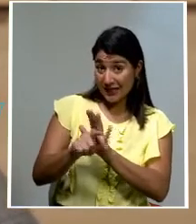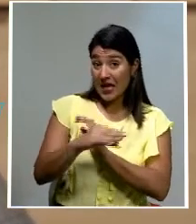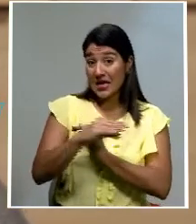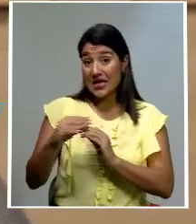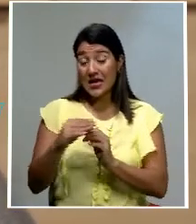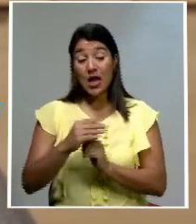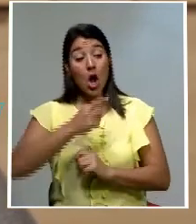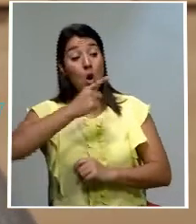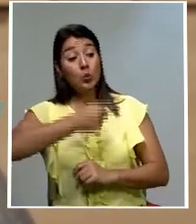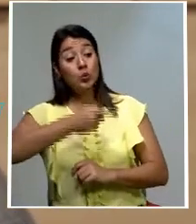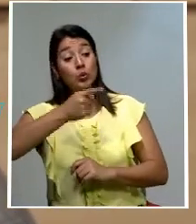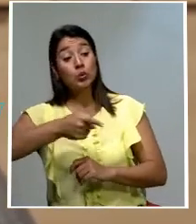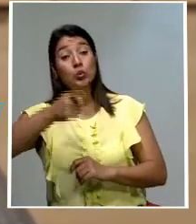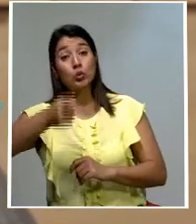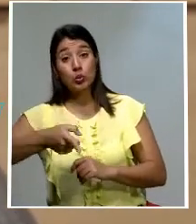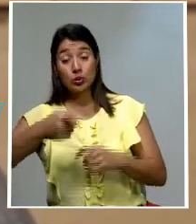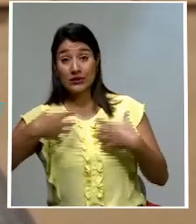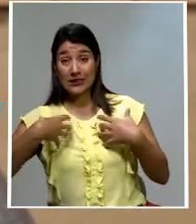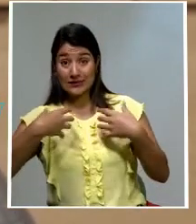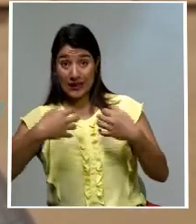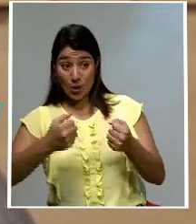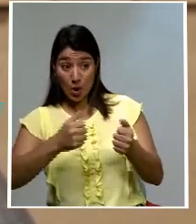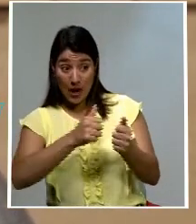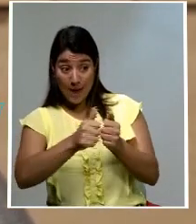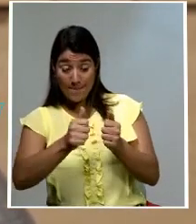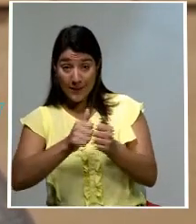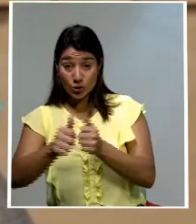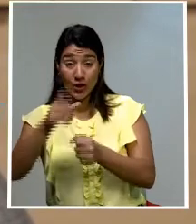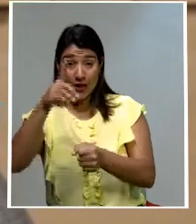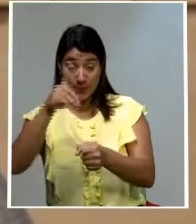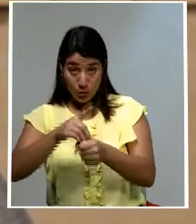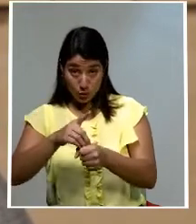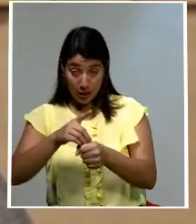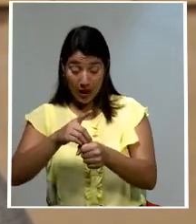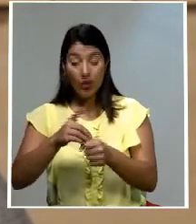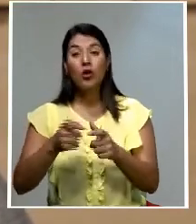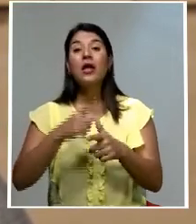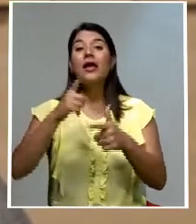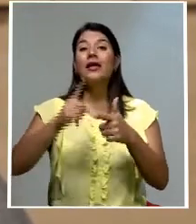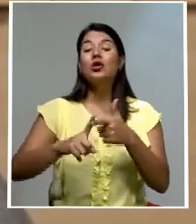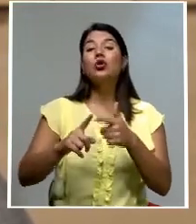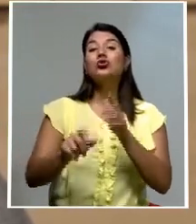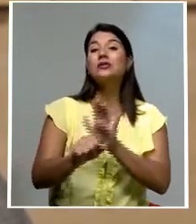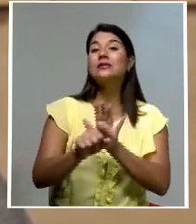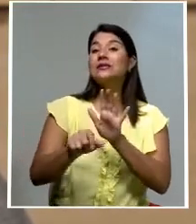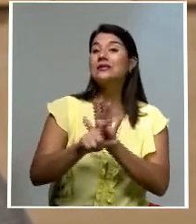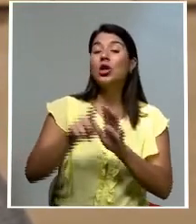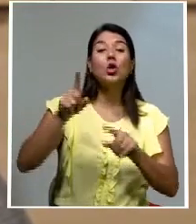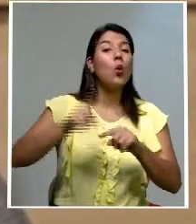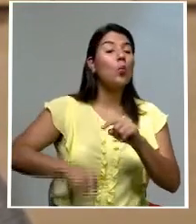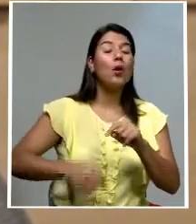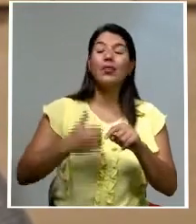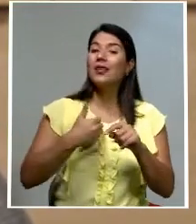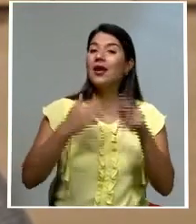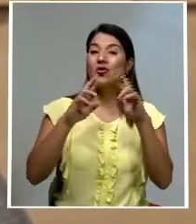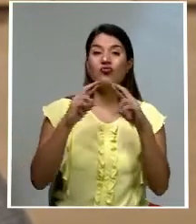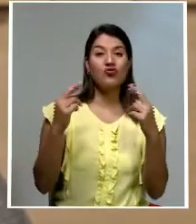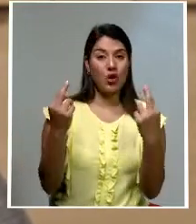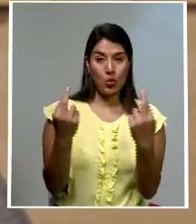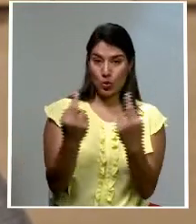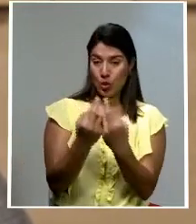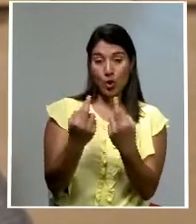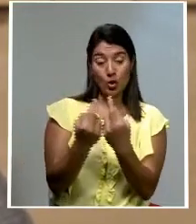órdenes sanitarias a la mayoría de las diputaciones, el plenario legislativo no podrá sesionar